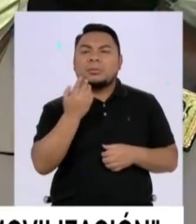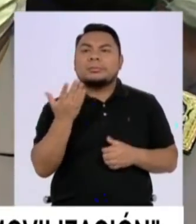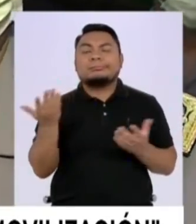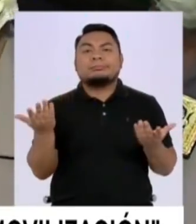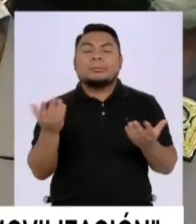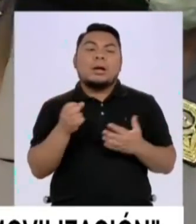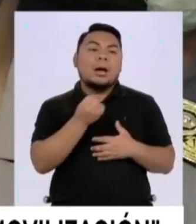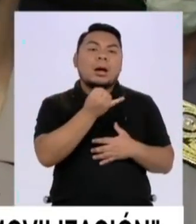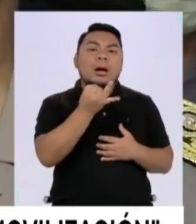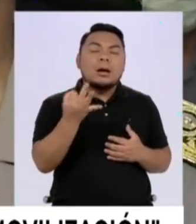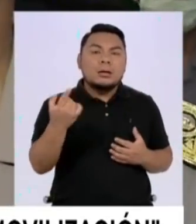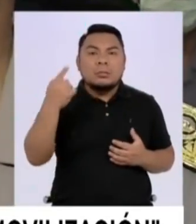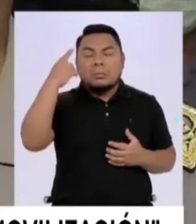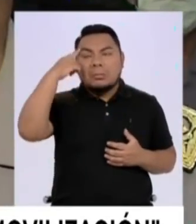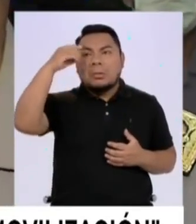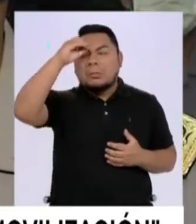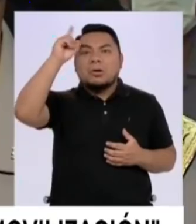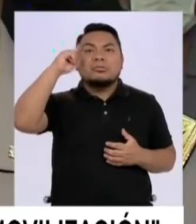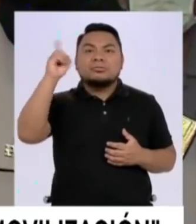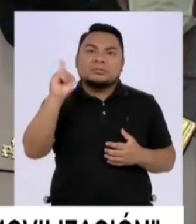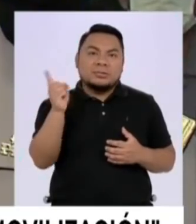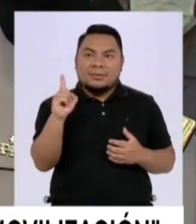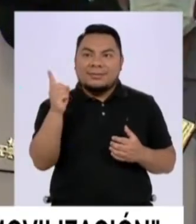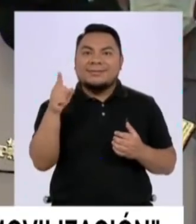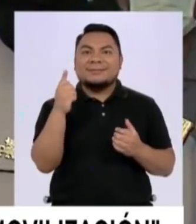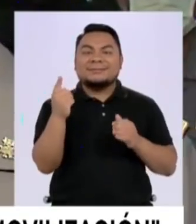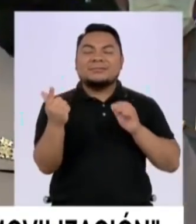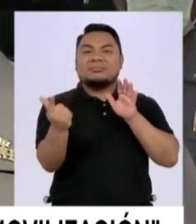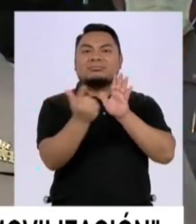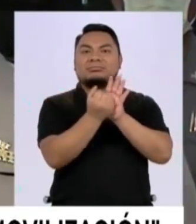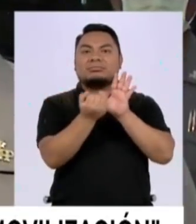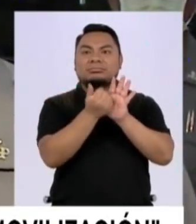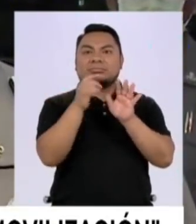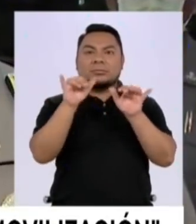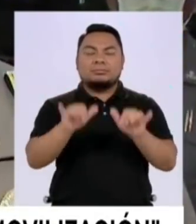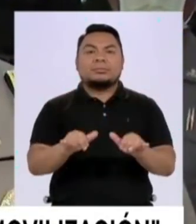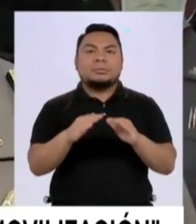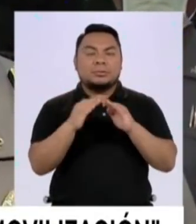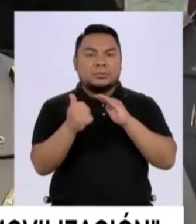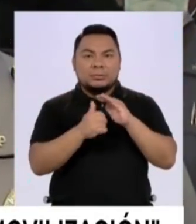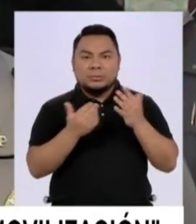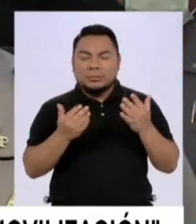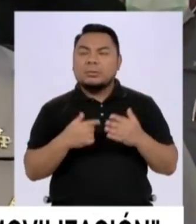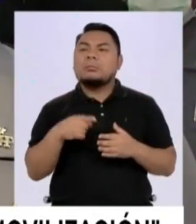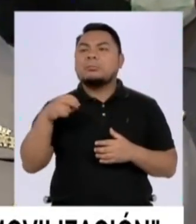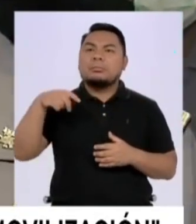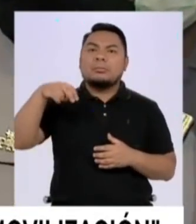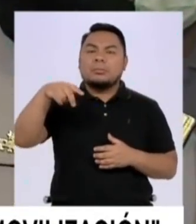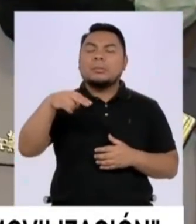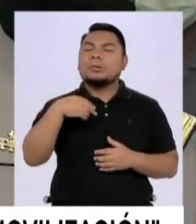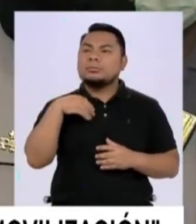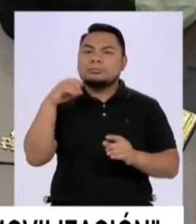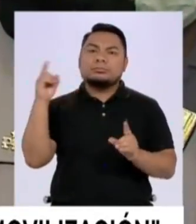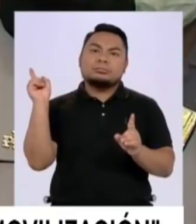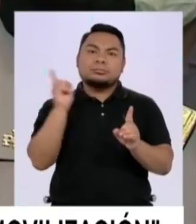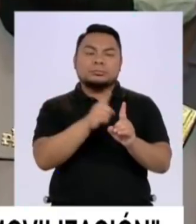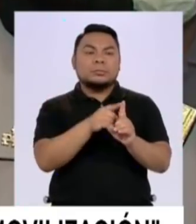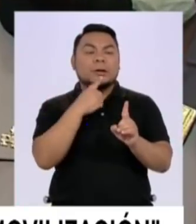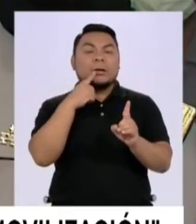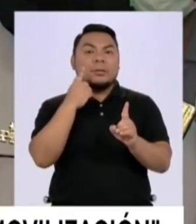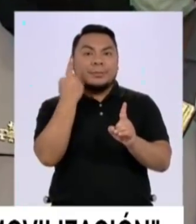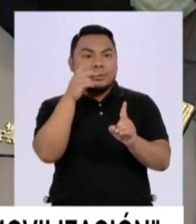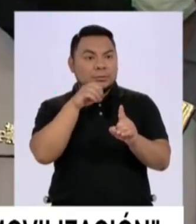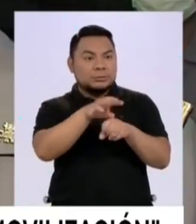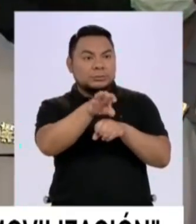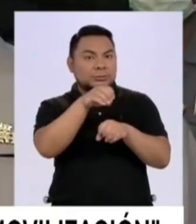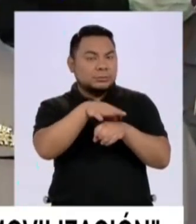seguramente con muy poco conocimiento de la gravedad de esta pandemia. Pero nosotros, en ejercicio de